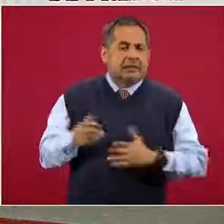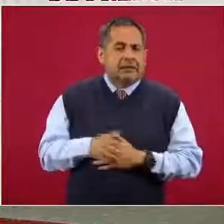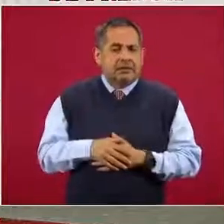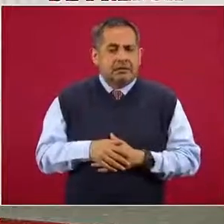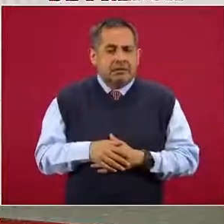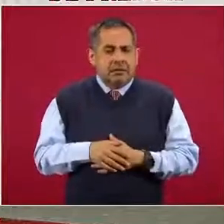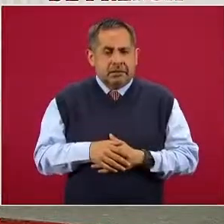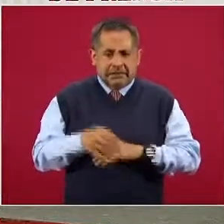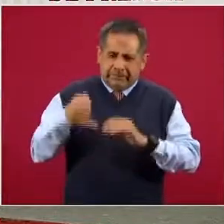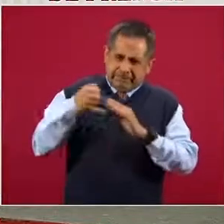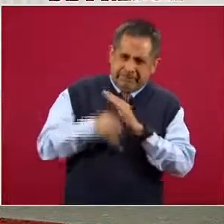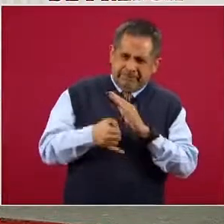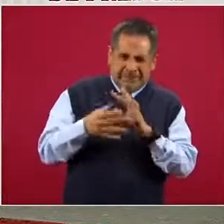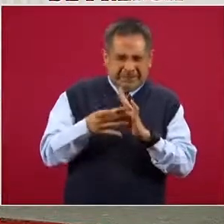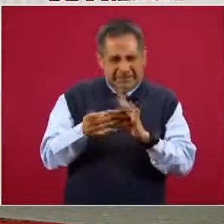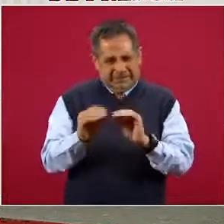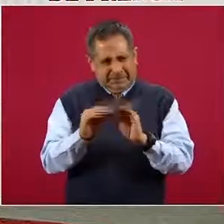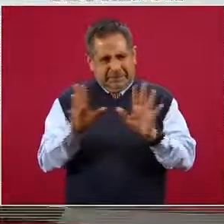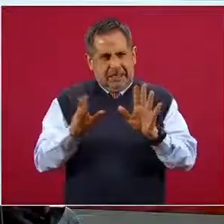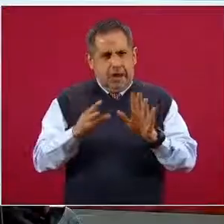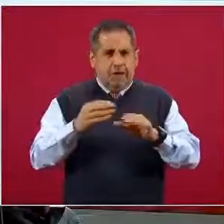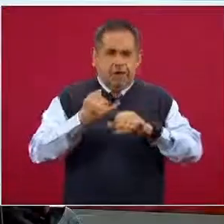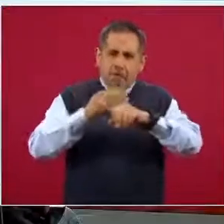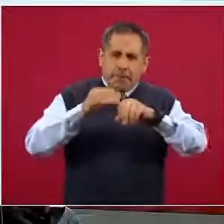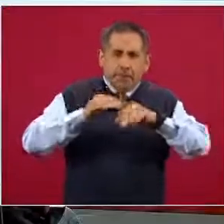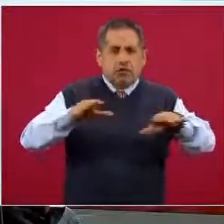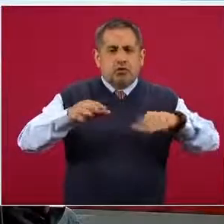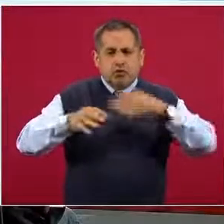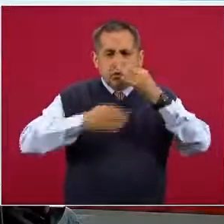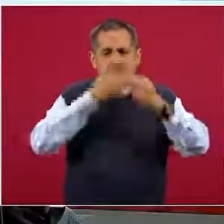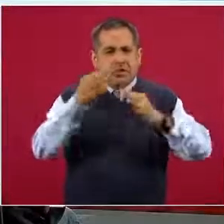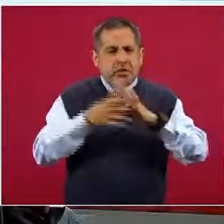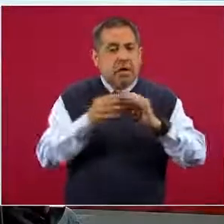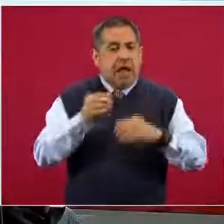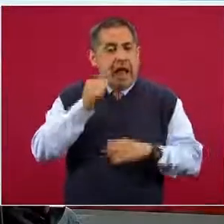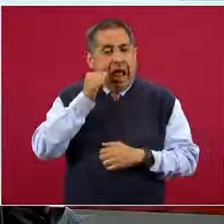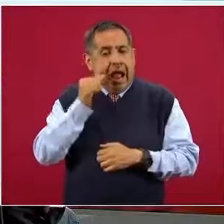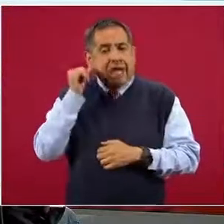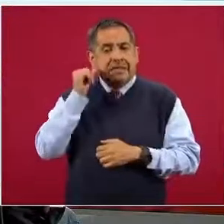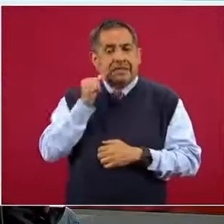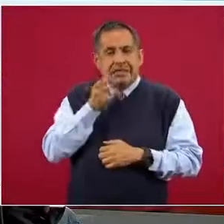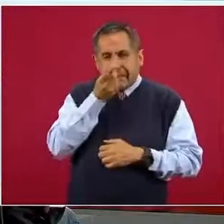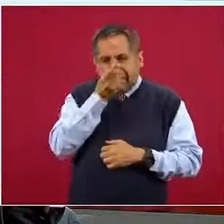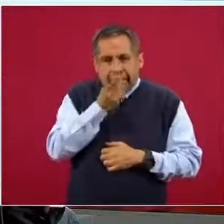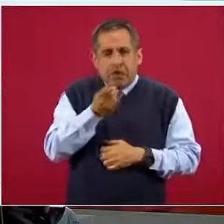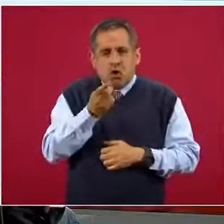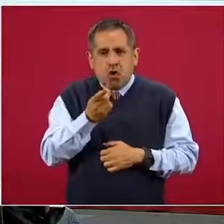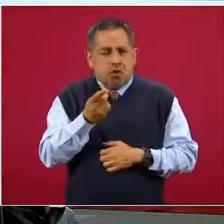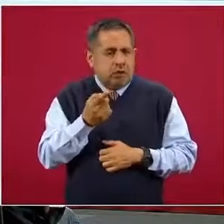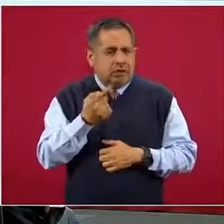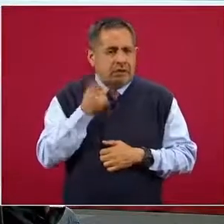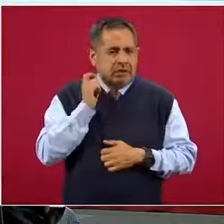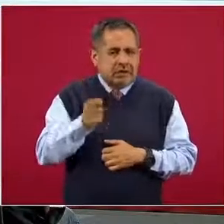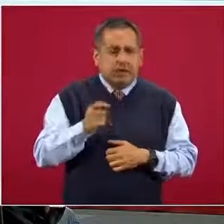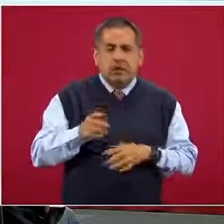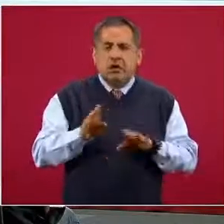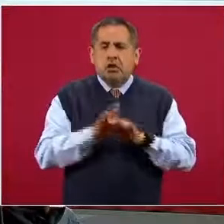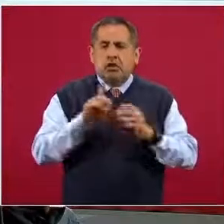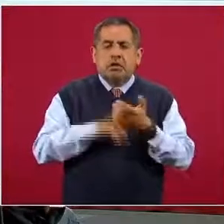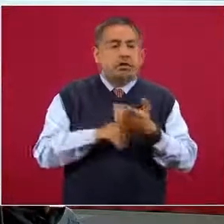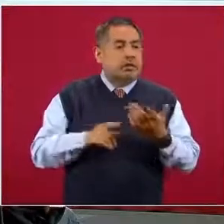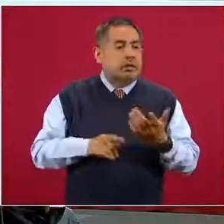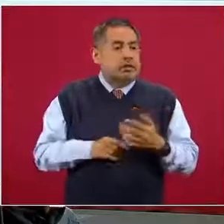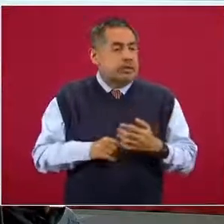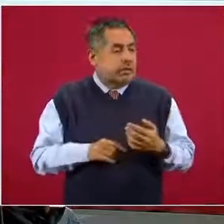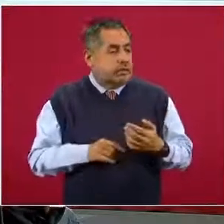vamos a profundizar o compartir más información en relación a lo que ayer comentábamos, que era la integración a